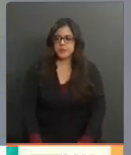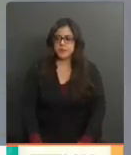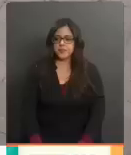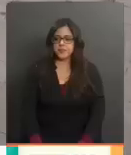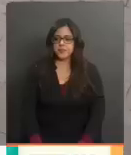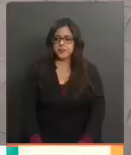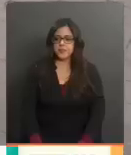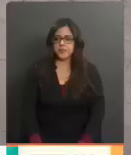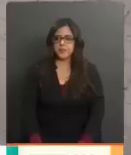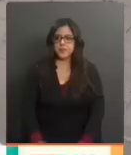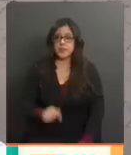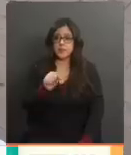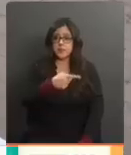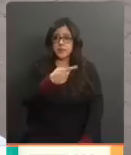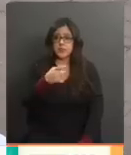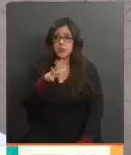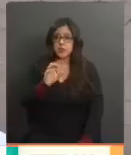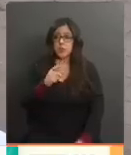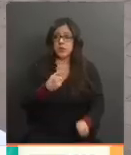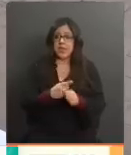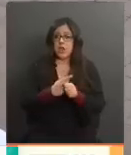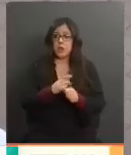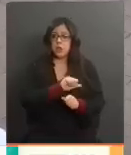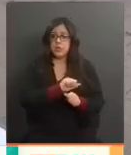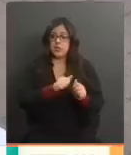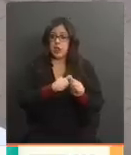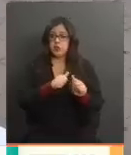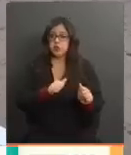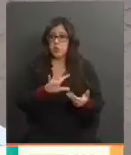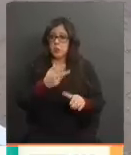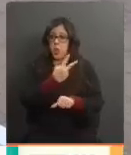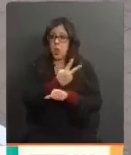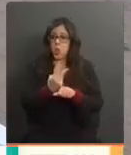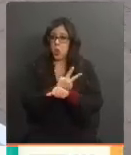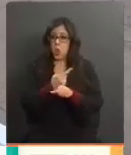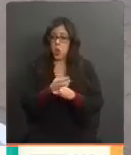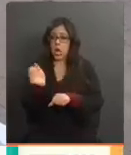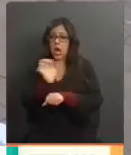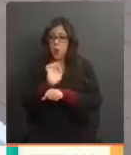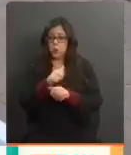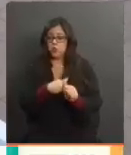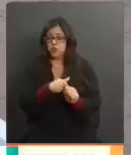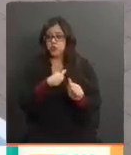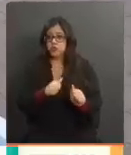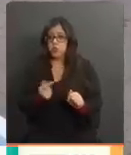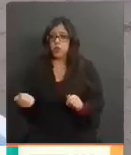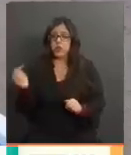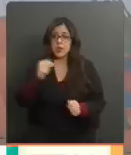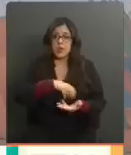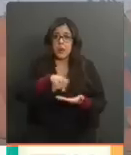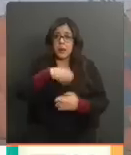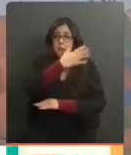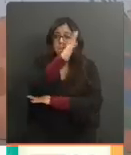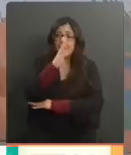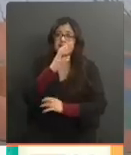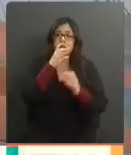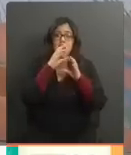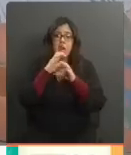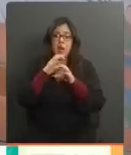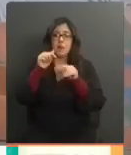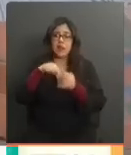Estamos a unos 150 kilómetros de Santiago, poco menos de 2 horas en auto. Hemos llegado aquí a la Plaza de Armas de